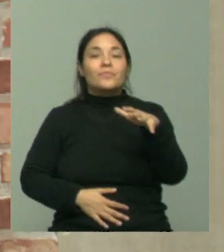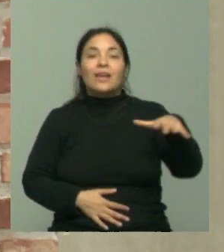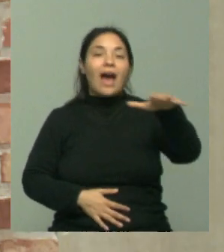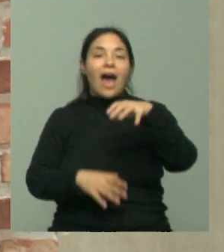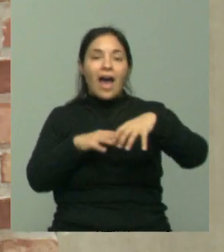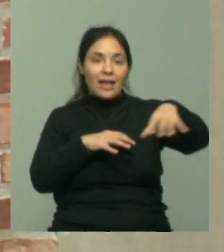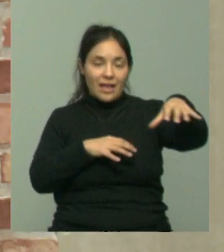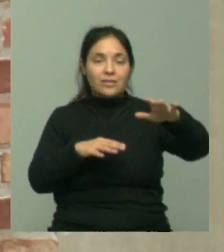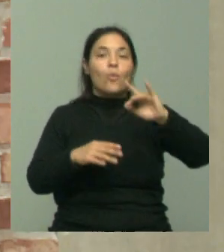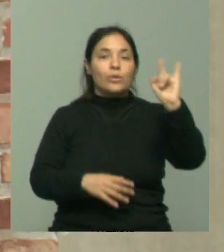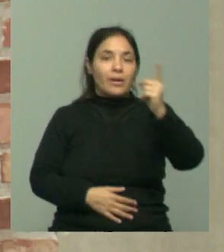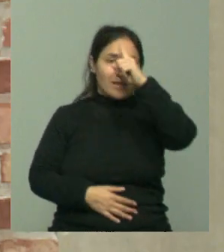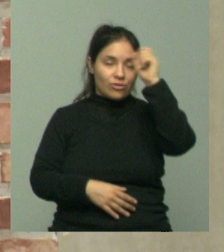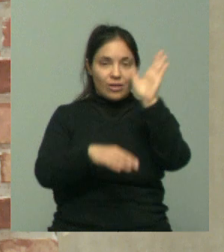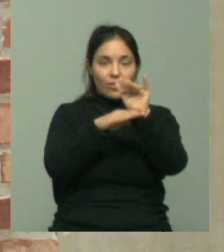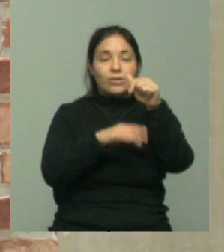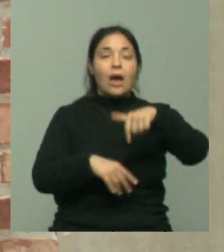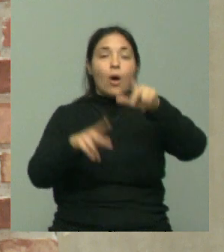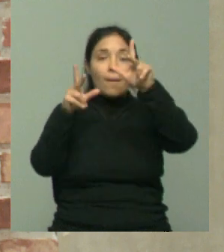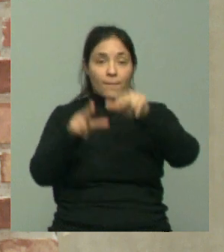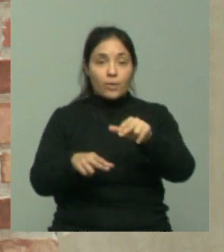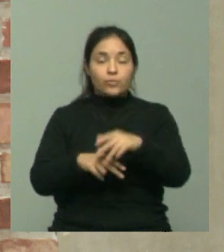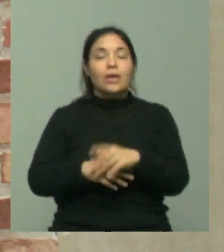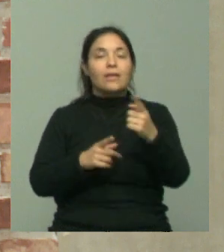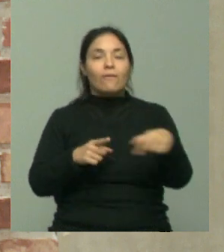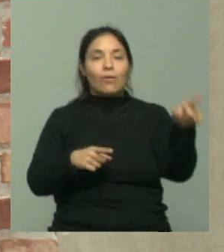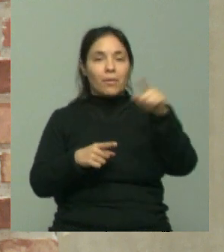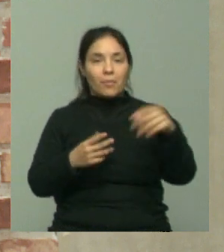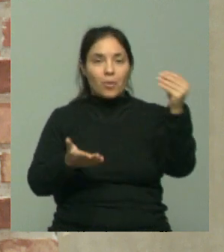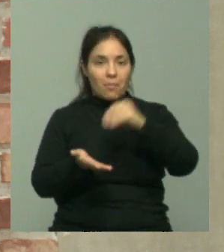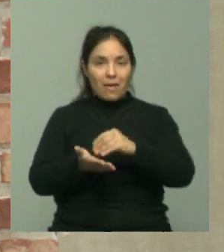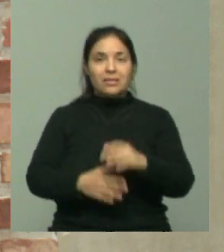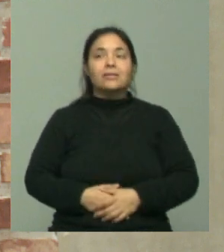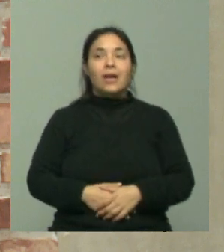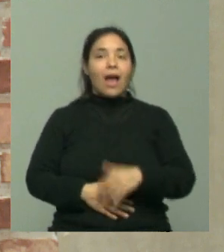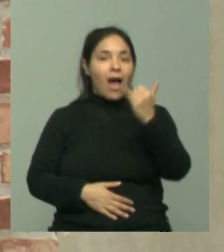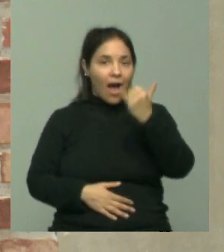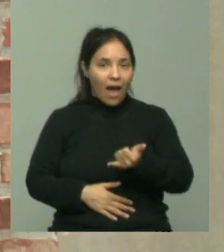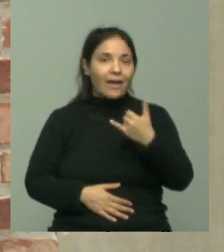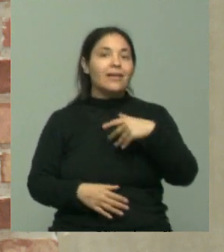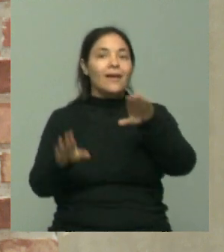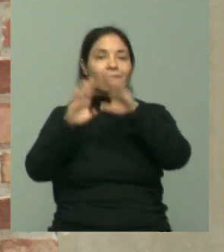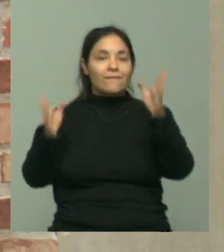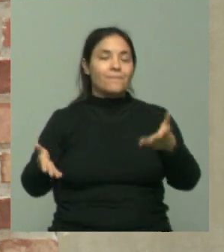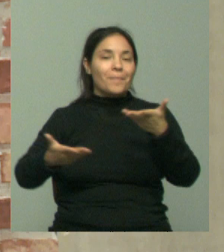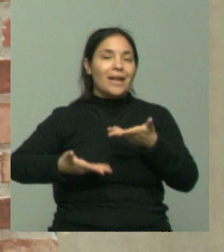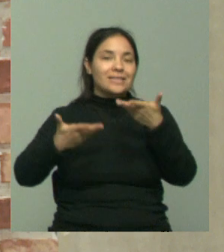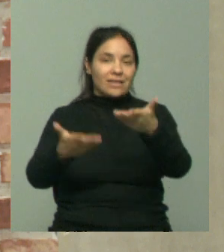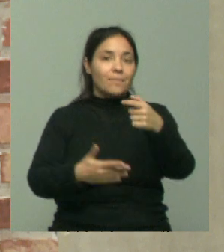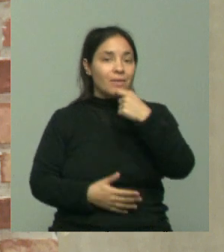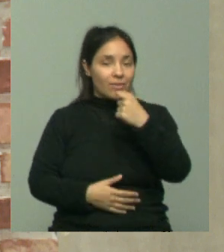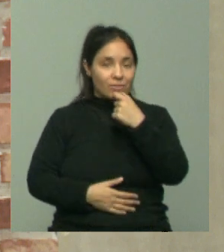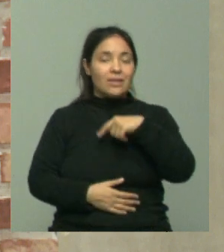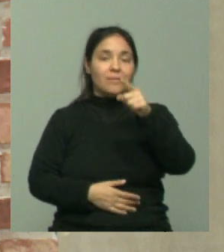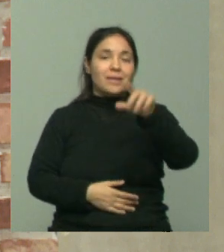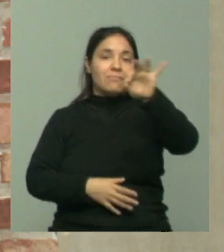área en la Universidad Nacional de Cuyo. Nos vamos a ir a la pausa, enseguida regresamos. Tenemos shows que se van a dar en la provincia de Mendoza y vamos a tener una invitación